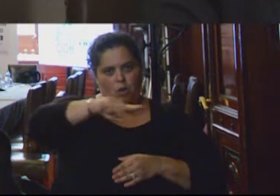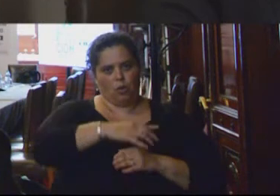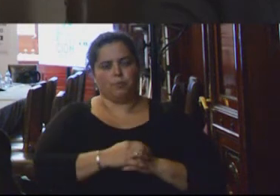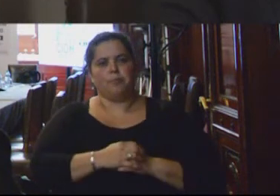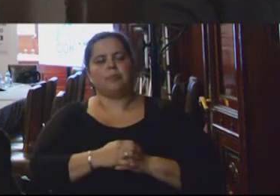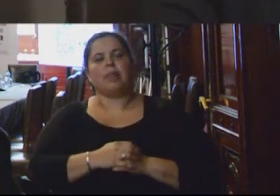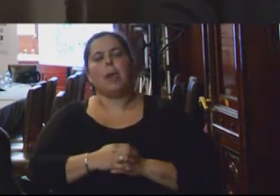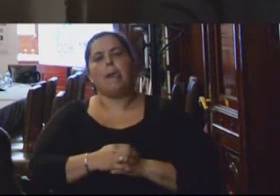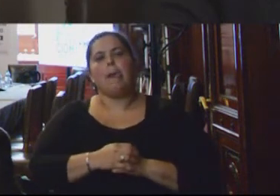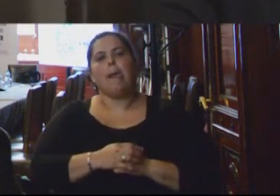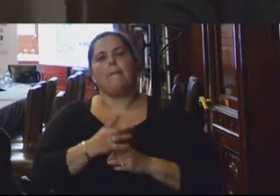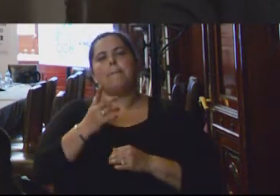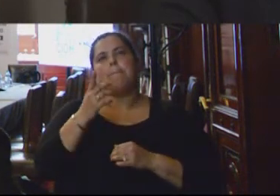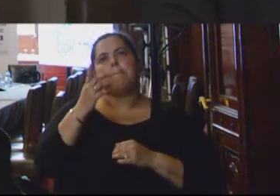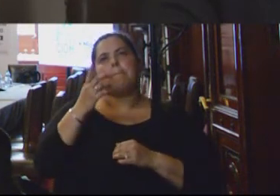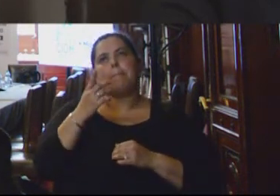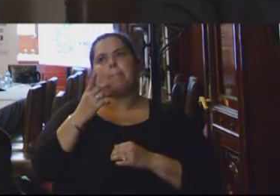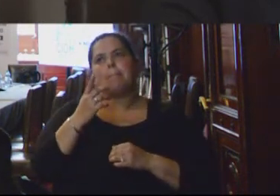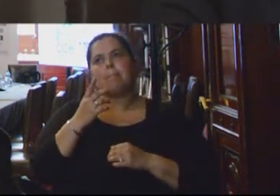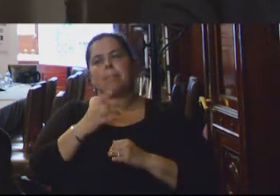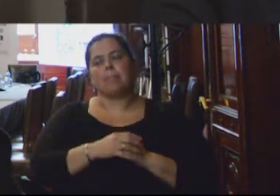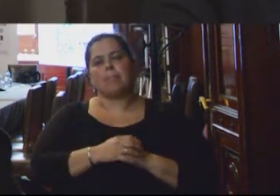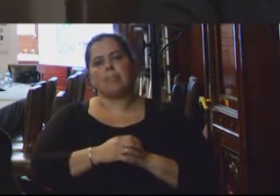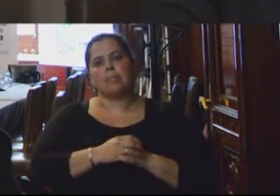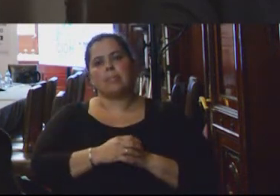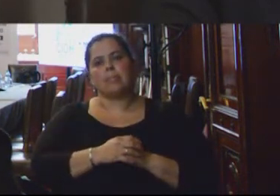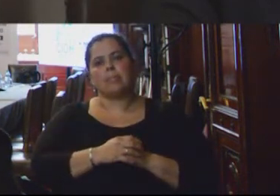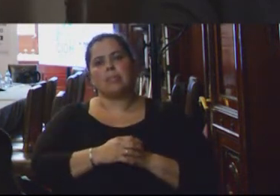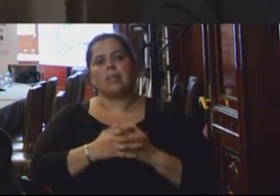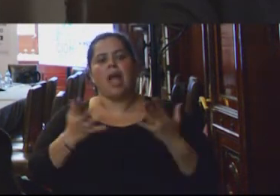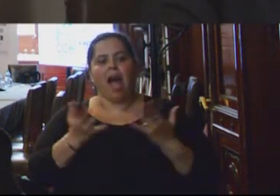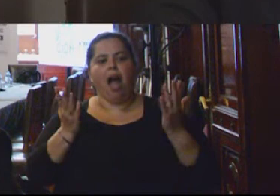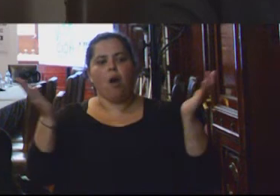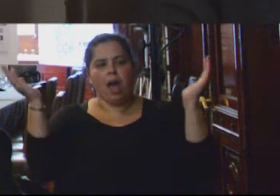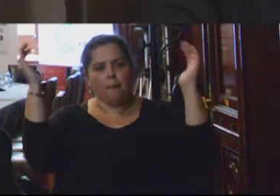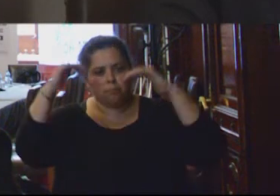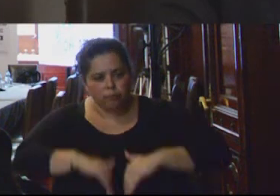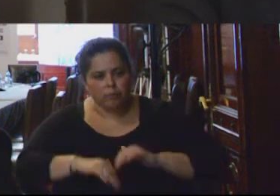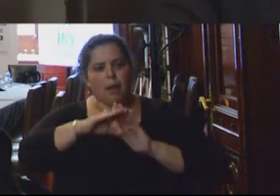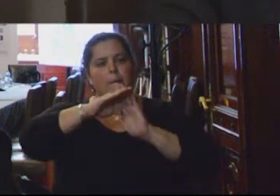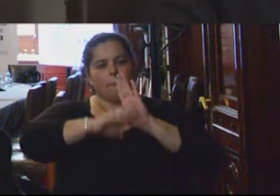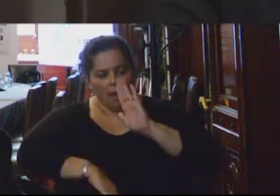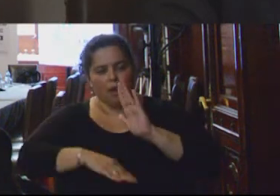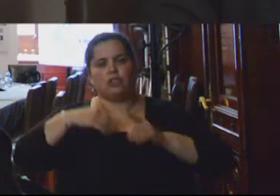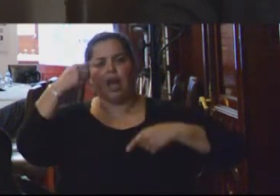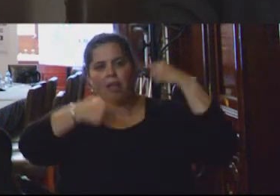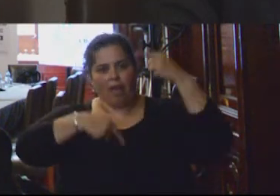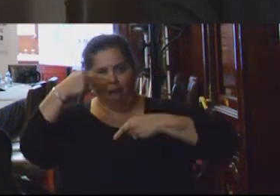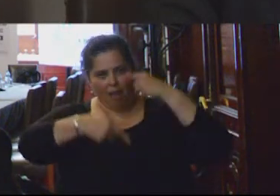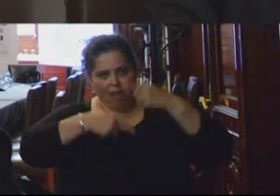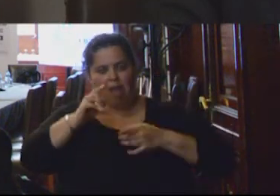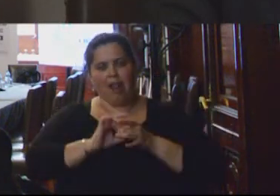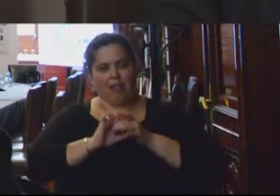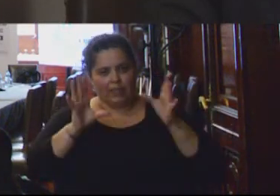drástica caída de las cifras de ataque a la libertad de expresión plasman una nueva situación que podría